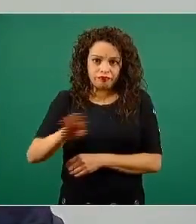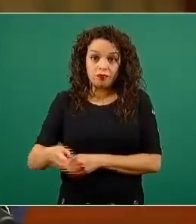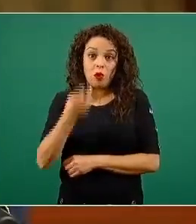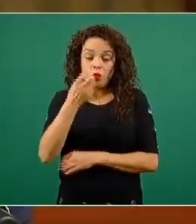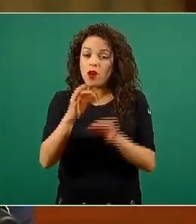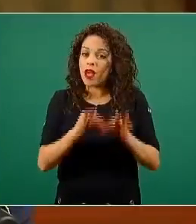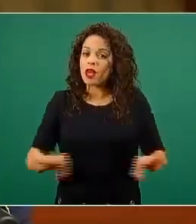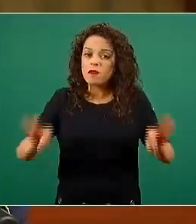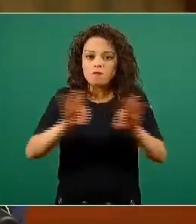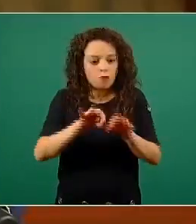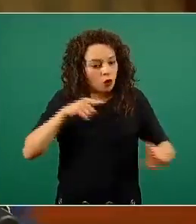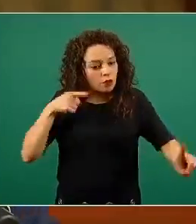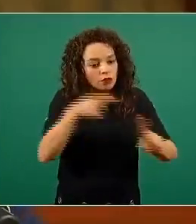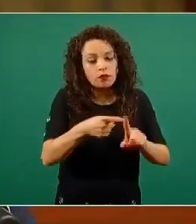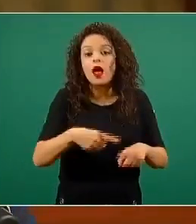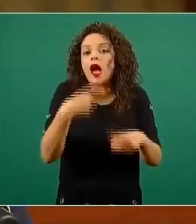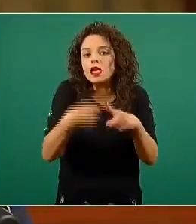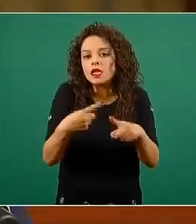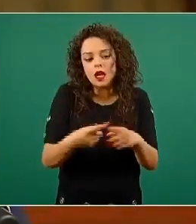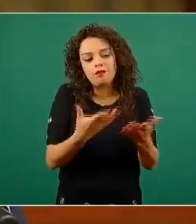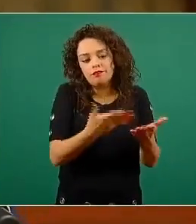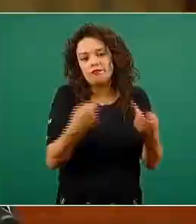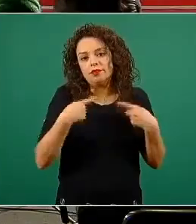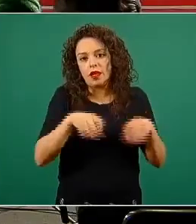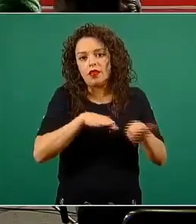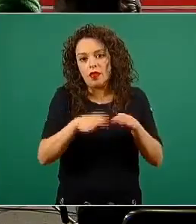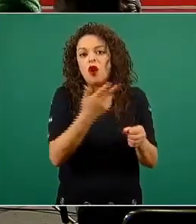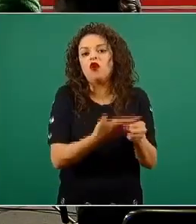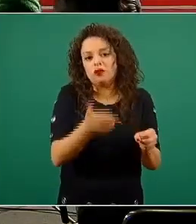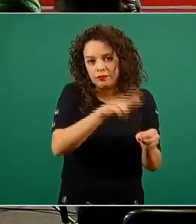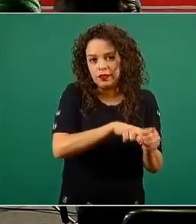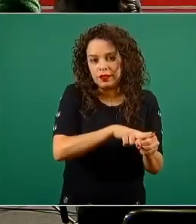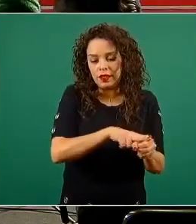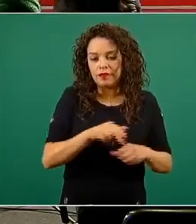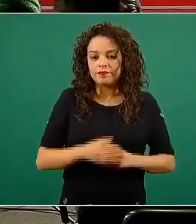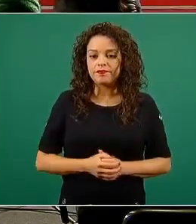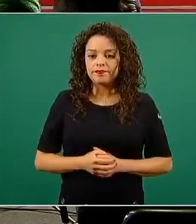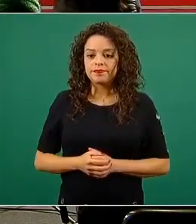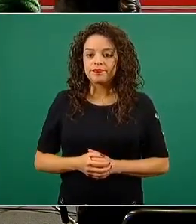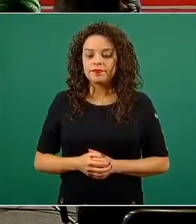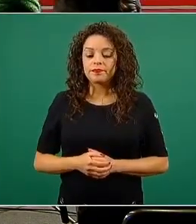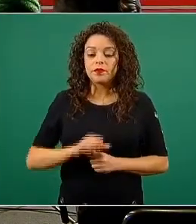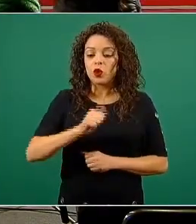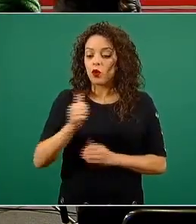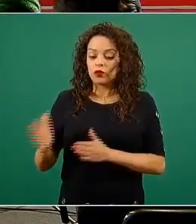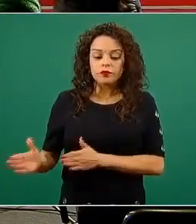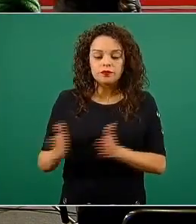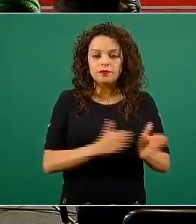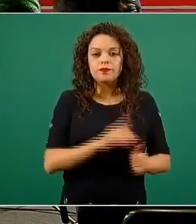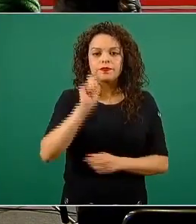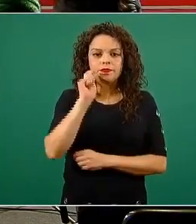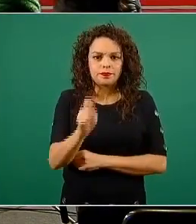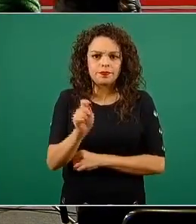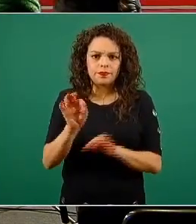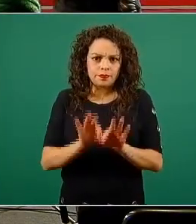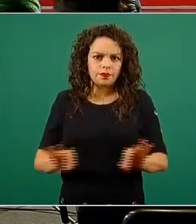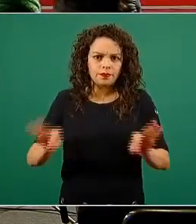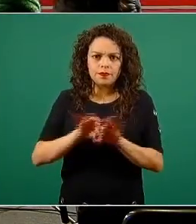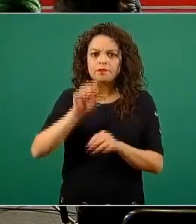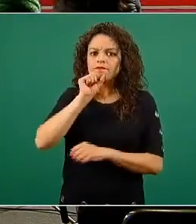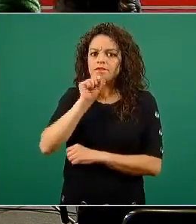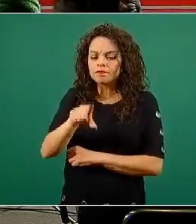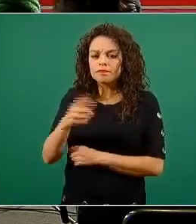priorizado. Luego, evidentemente, también, y eso lo valoramos enormemente, la idea no solo